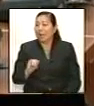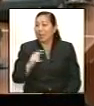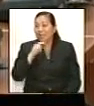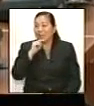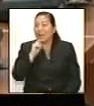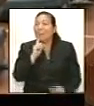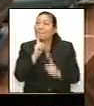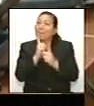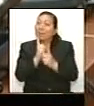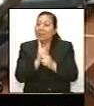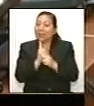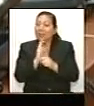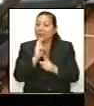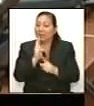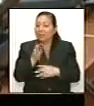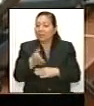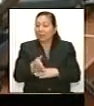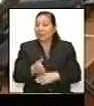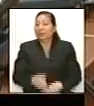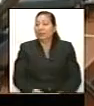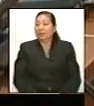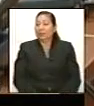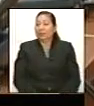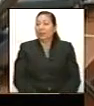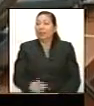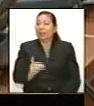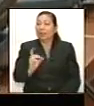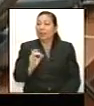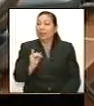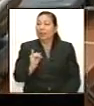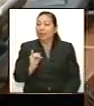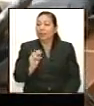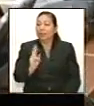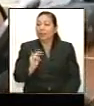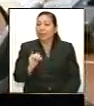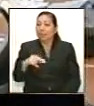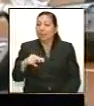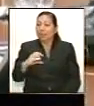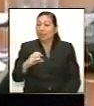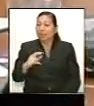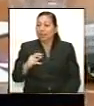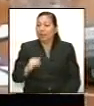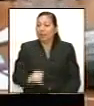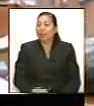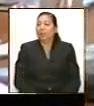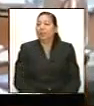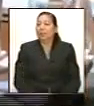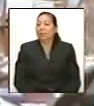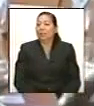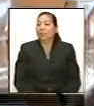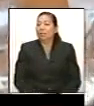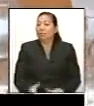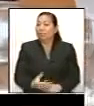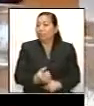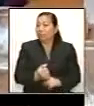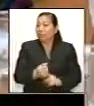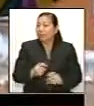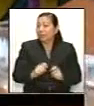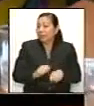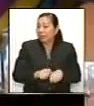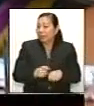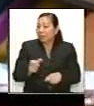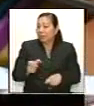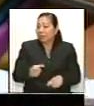y ella me recomendó que vaya a la DINCRI, y porque parecía una captación para trata de